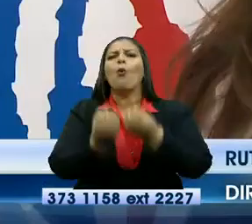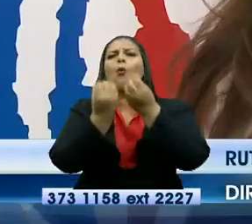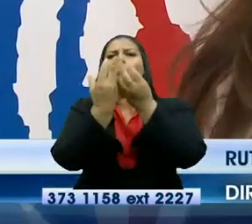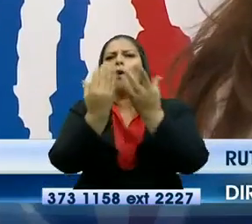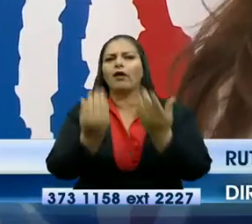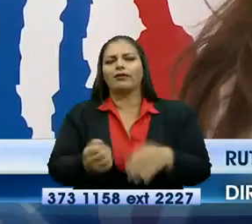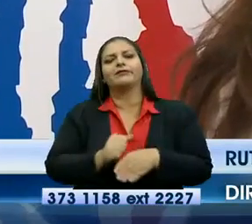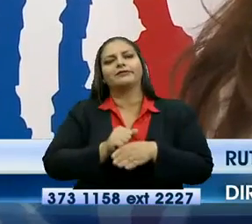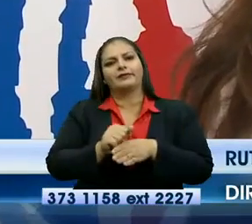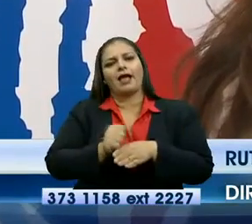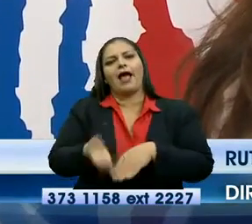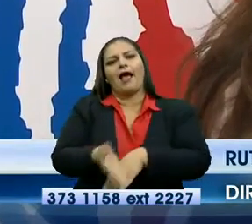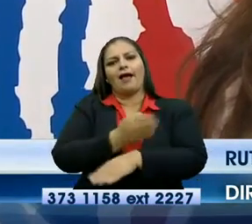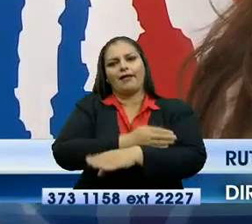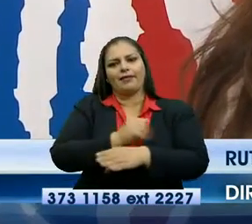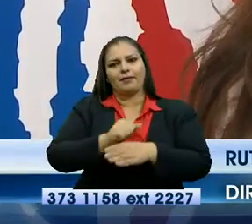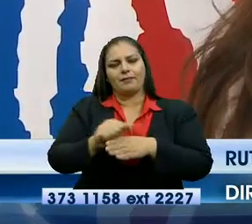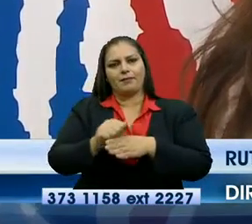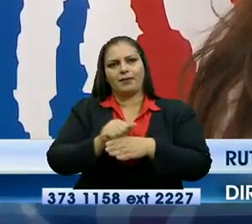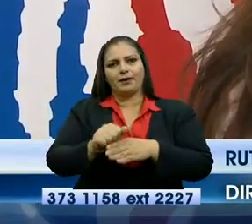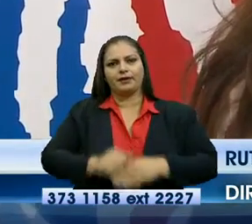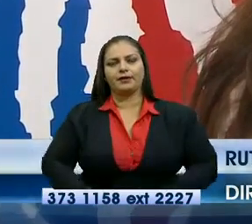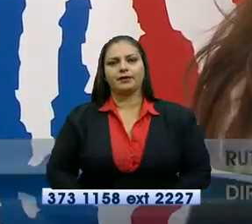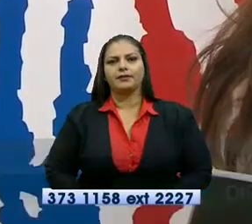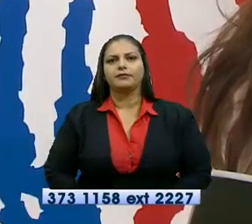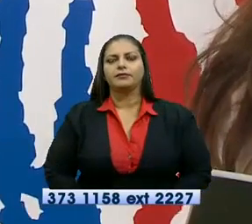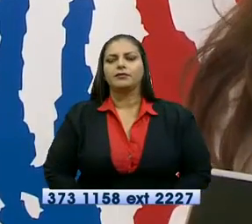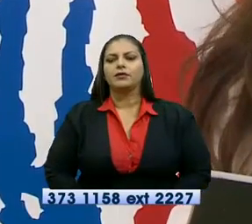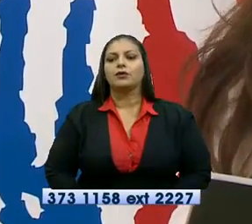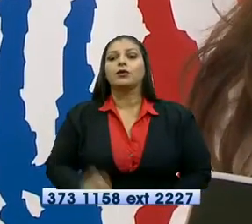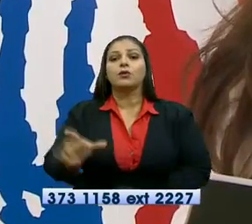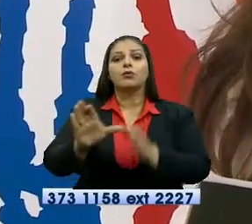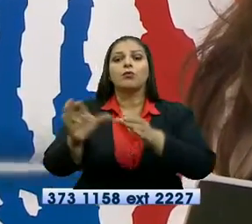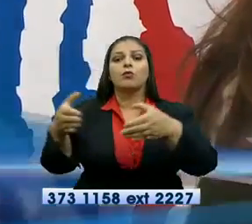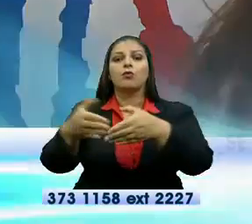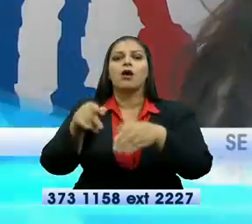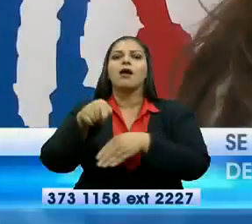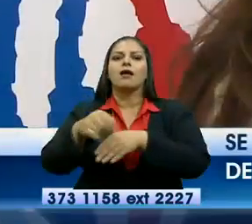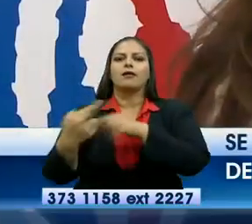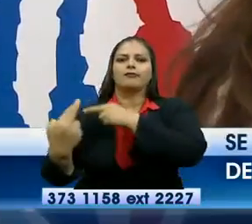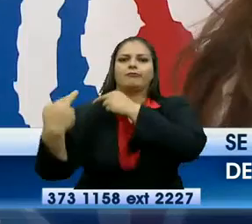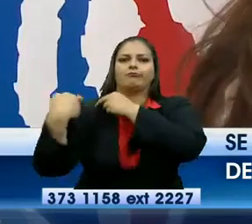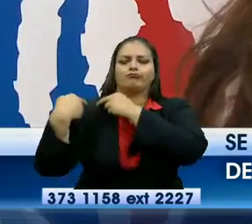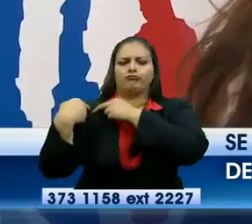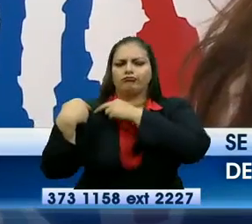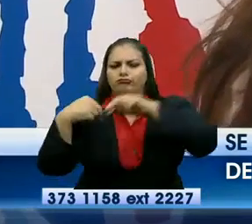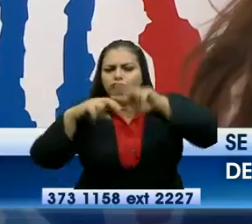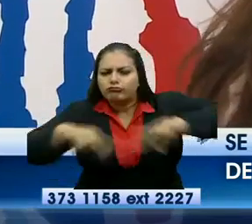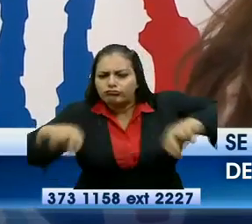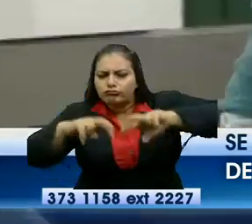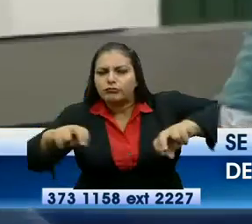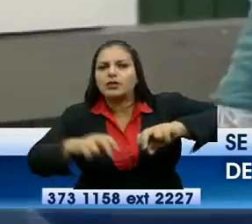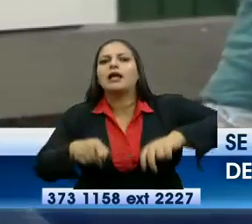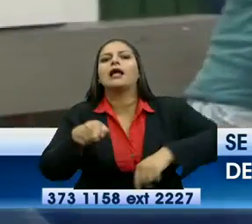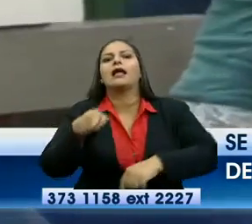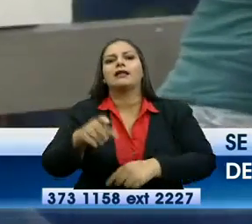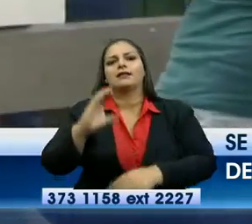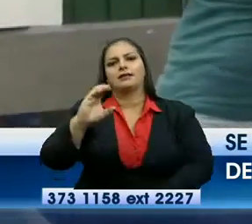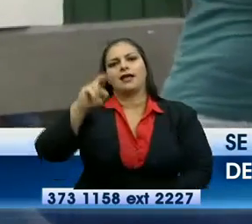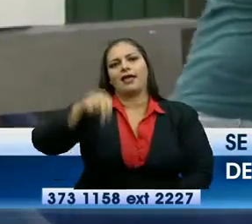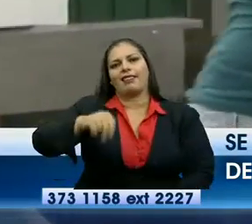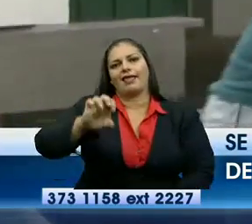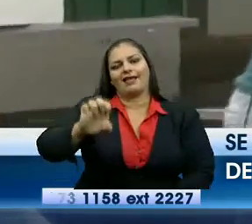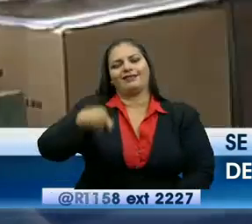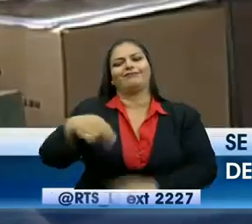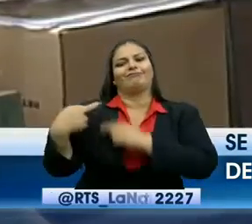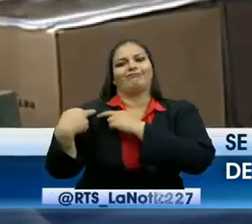único organismo que tiene la facultad jurídica de dar los resultados es el Consejo Nacional Electoral. Los voluntarios